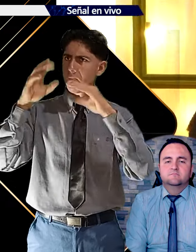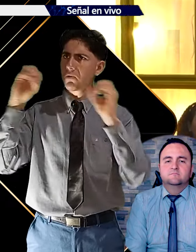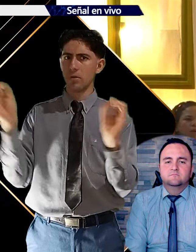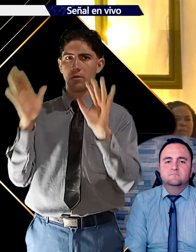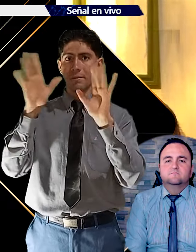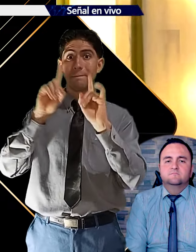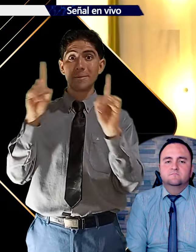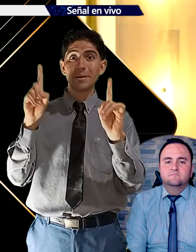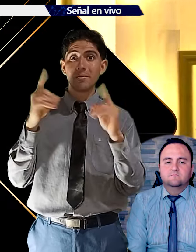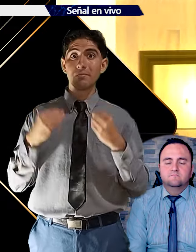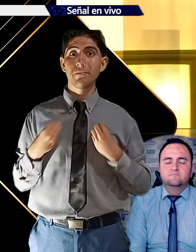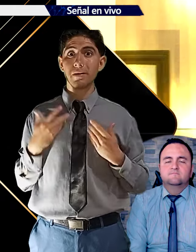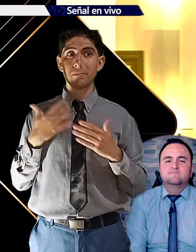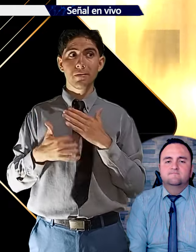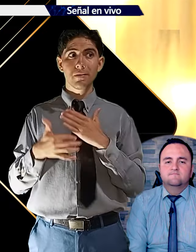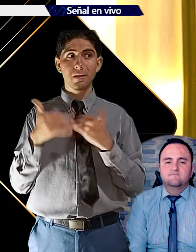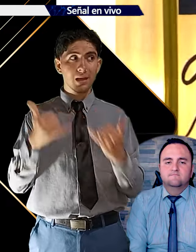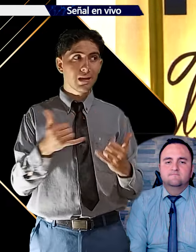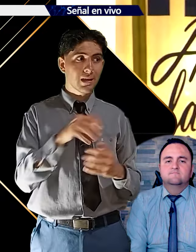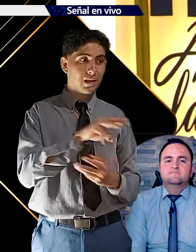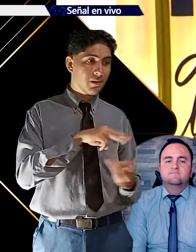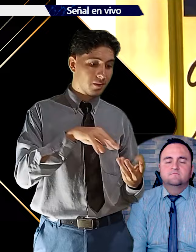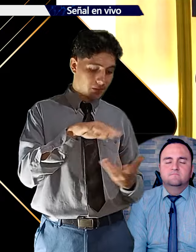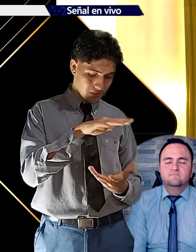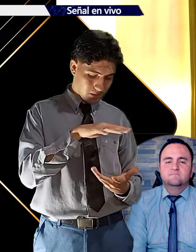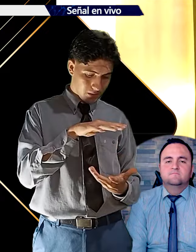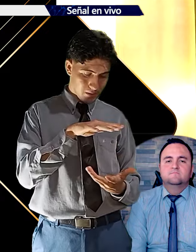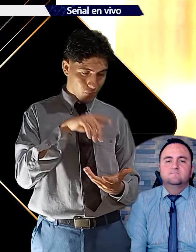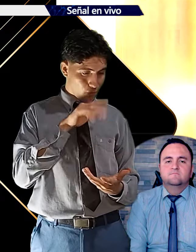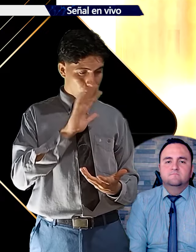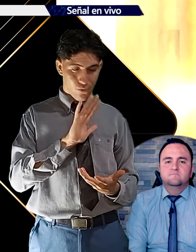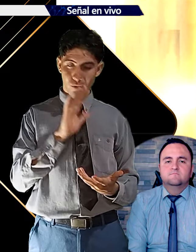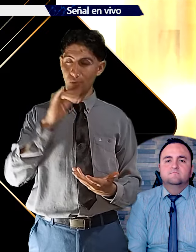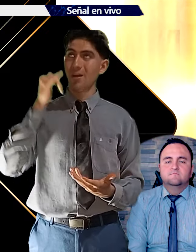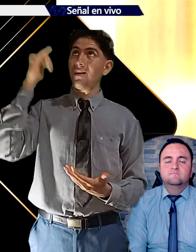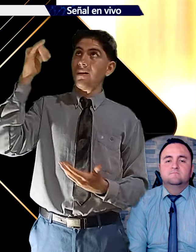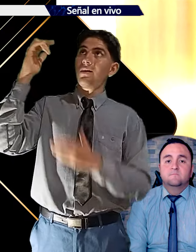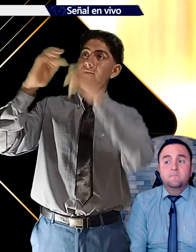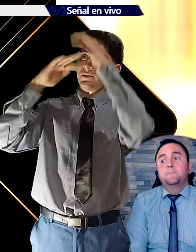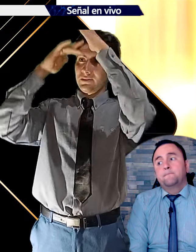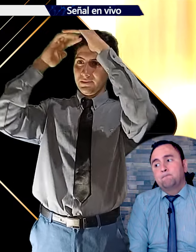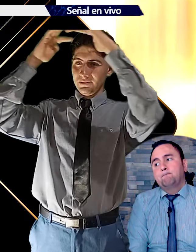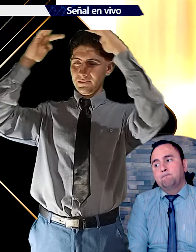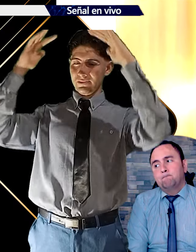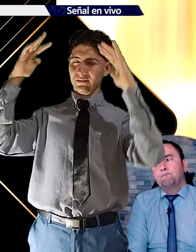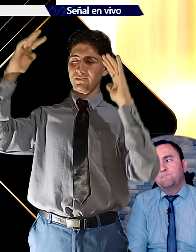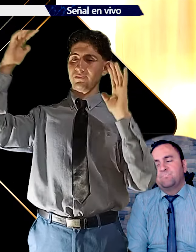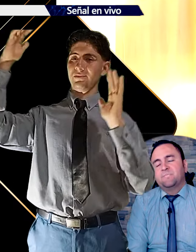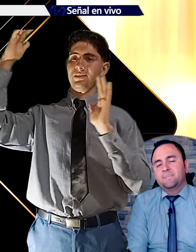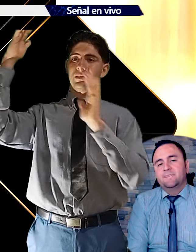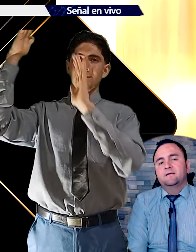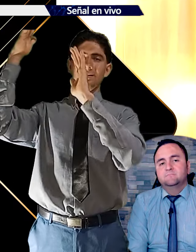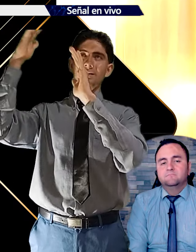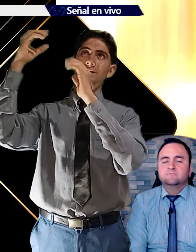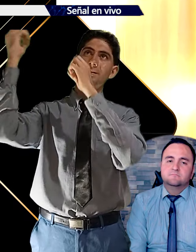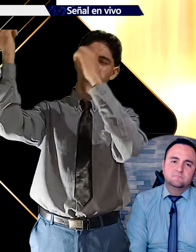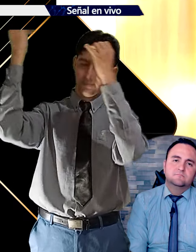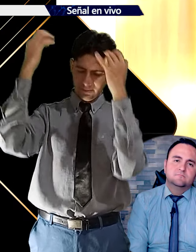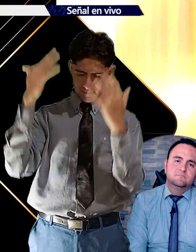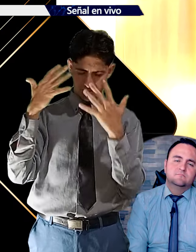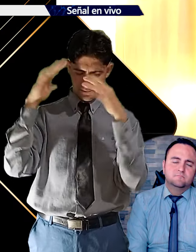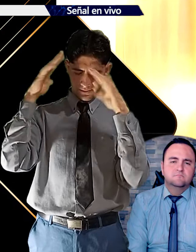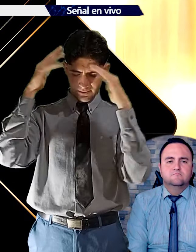aquí en la tierra de paso. Nuestra ciudadanía no está aquí. Aquí estamos peleando, aquí estamos luchando, pero con la confianza